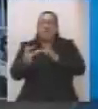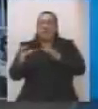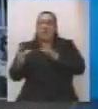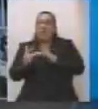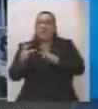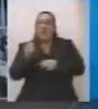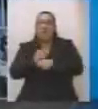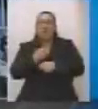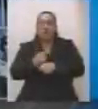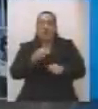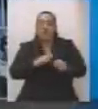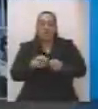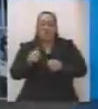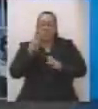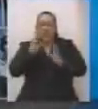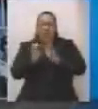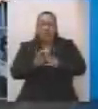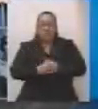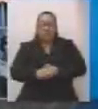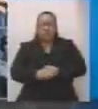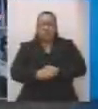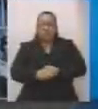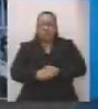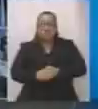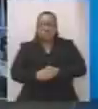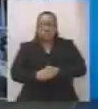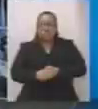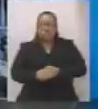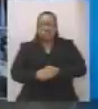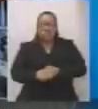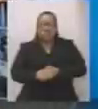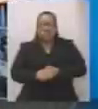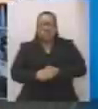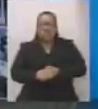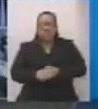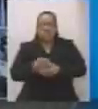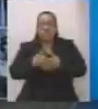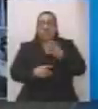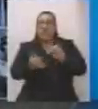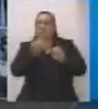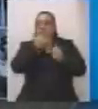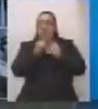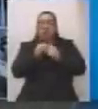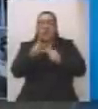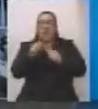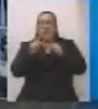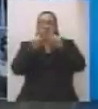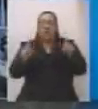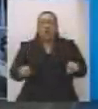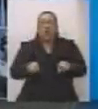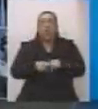de producción. Un buen ejemplo es lo que está sucediendo con las computadoras.